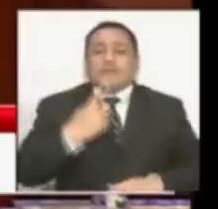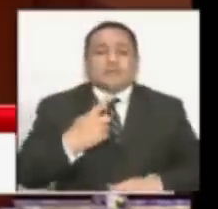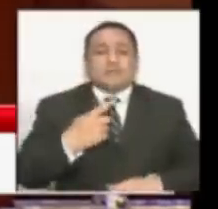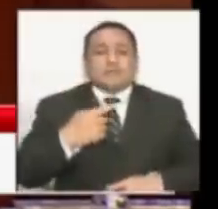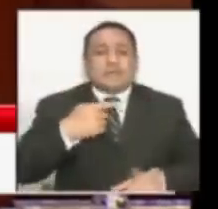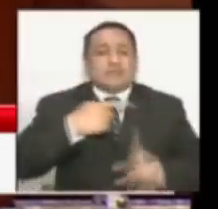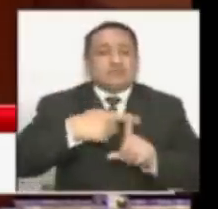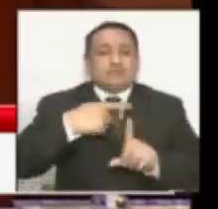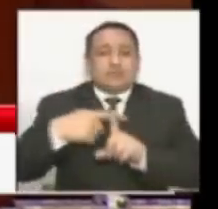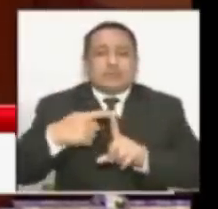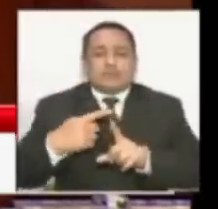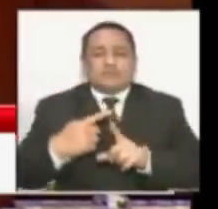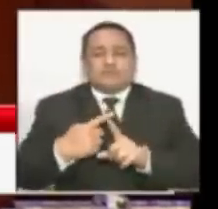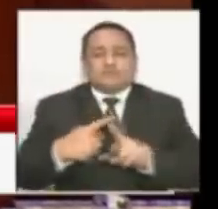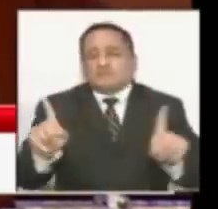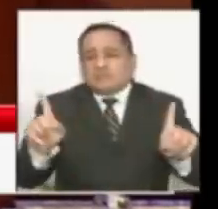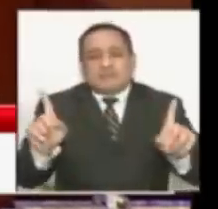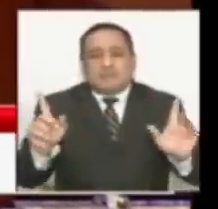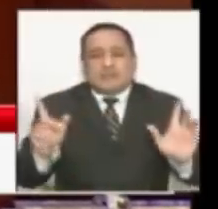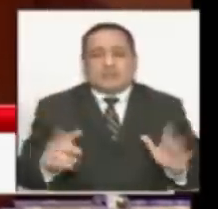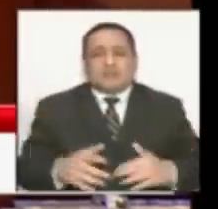suma, indiferente.